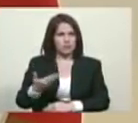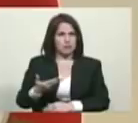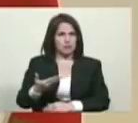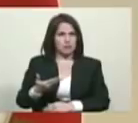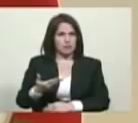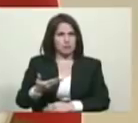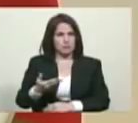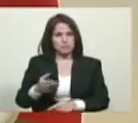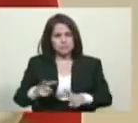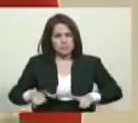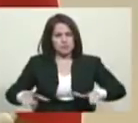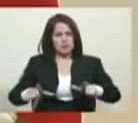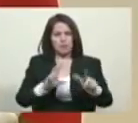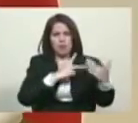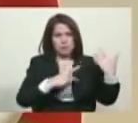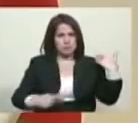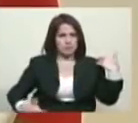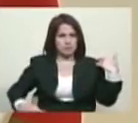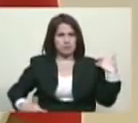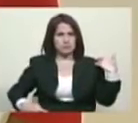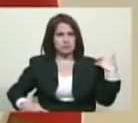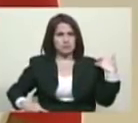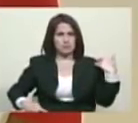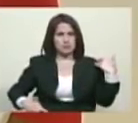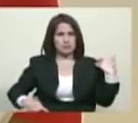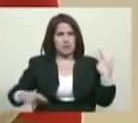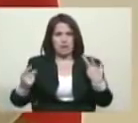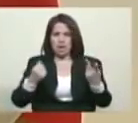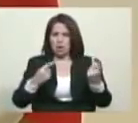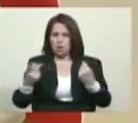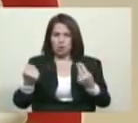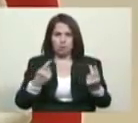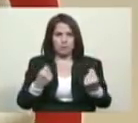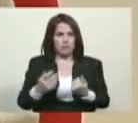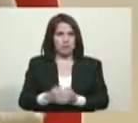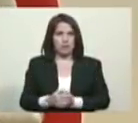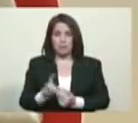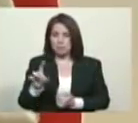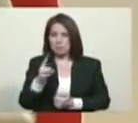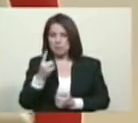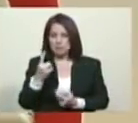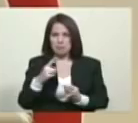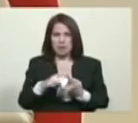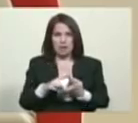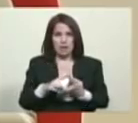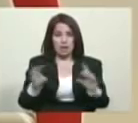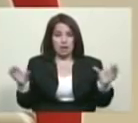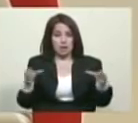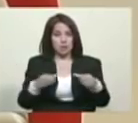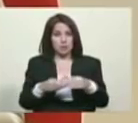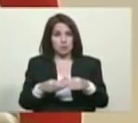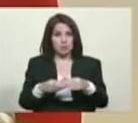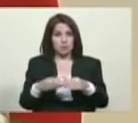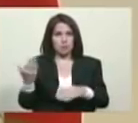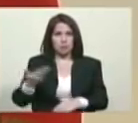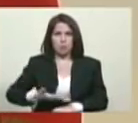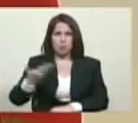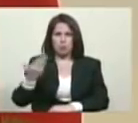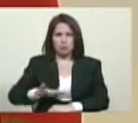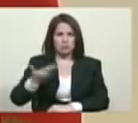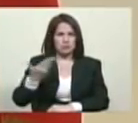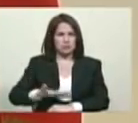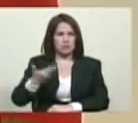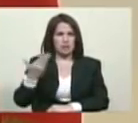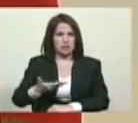la Vicepresidencia Sectorial de Economía. La primera reunión es importante